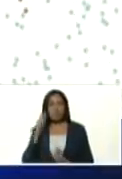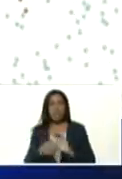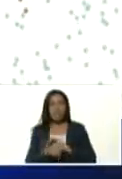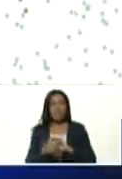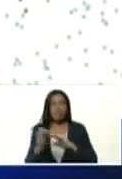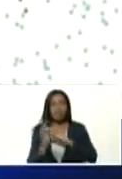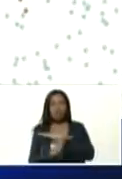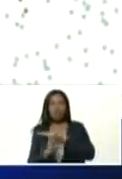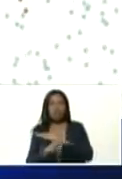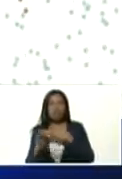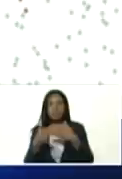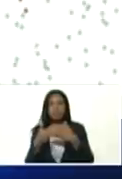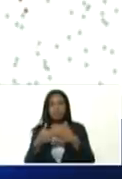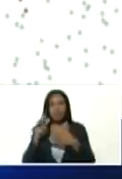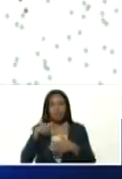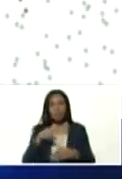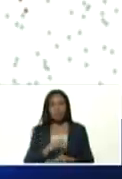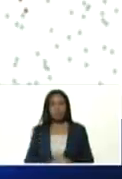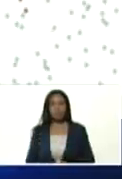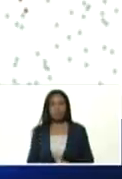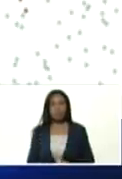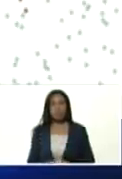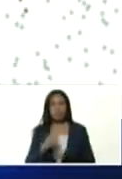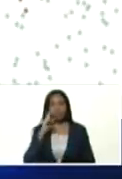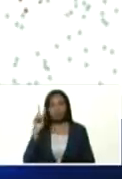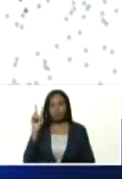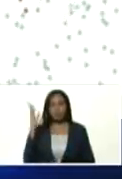fronteras cerradas. Además, aquí lo vemos,